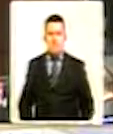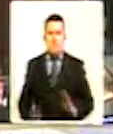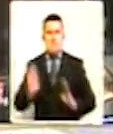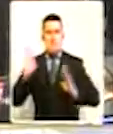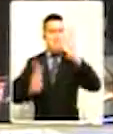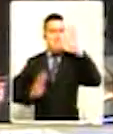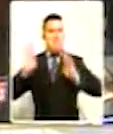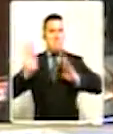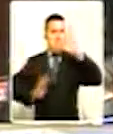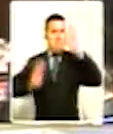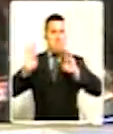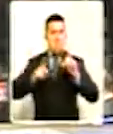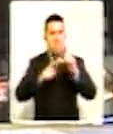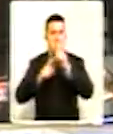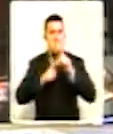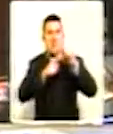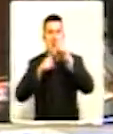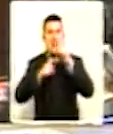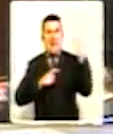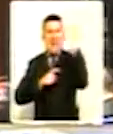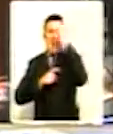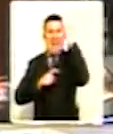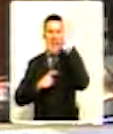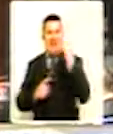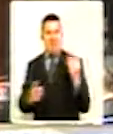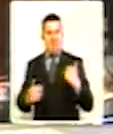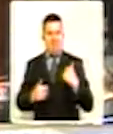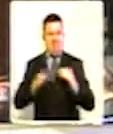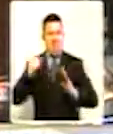el señor candidato Fernando Carrillo a la Procuraduría General de la Nación.